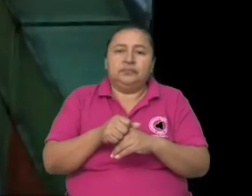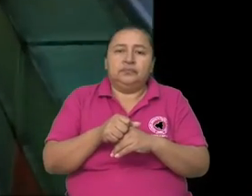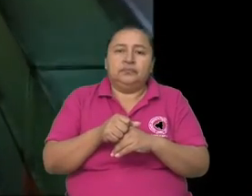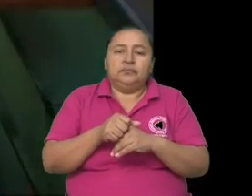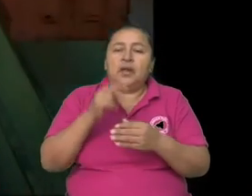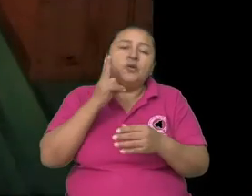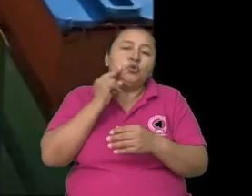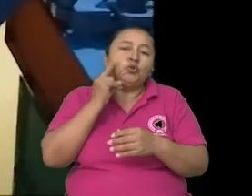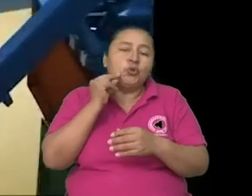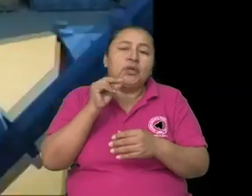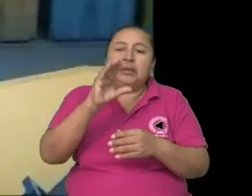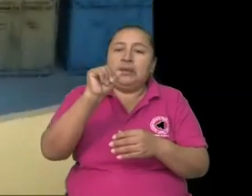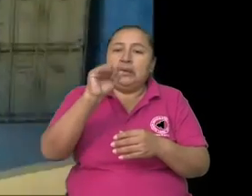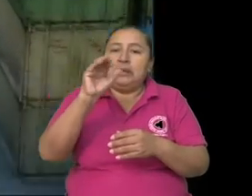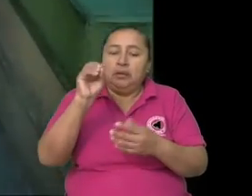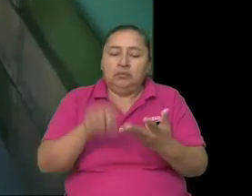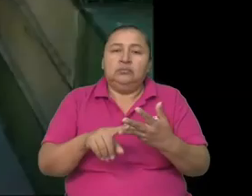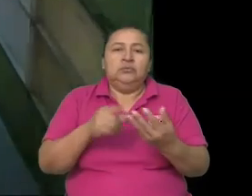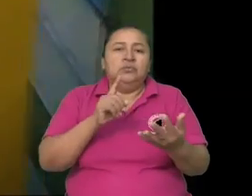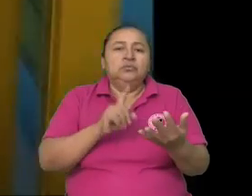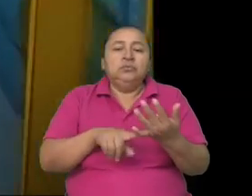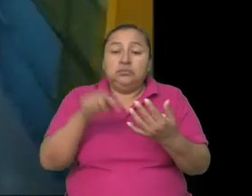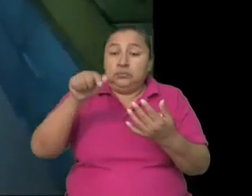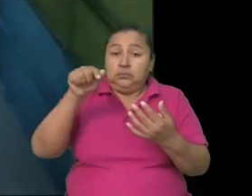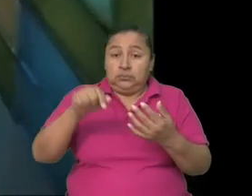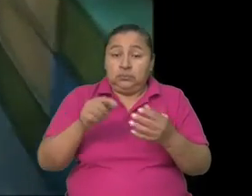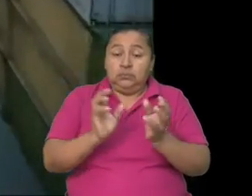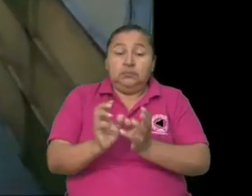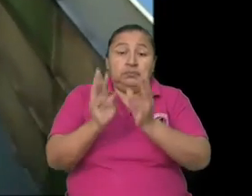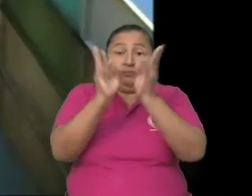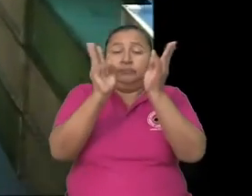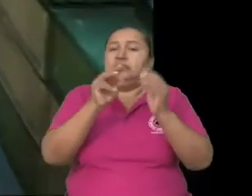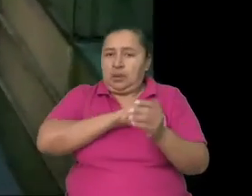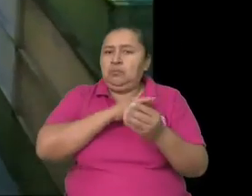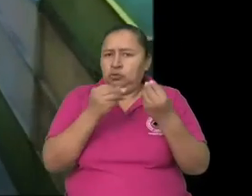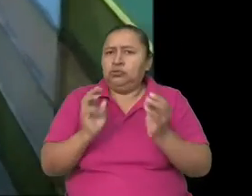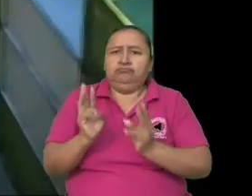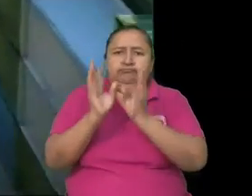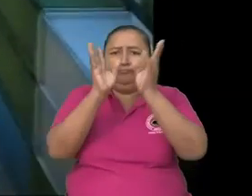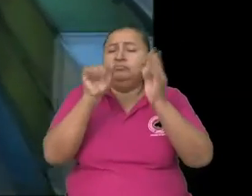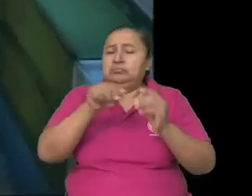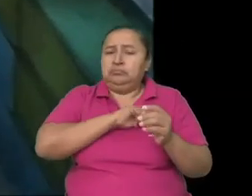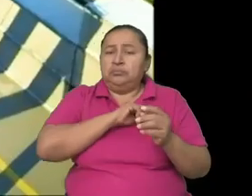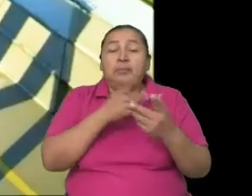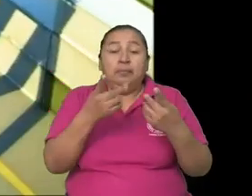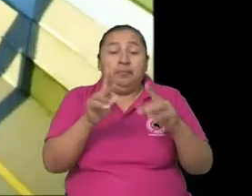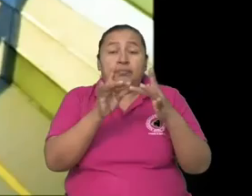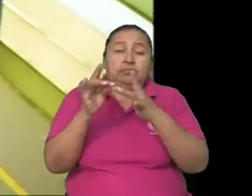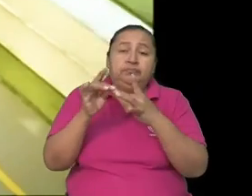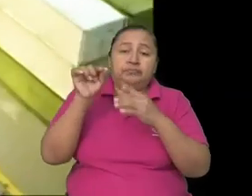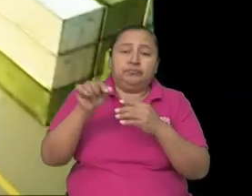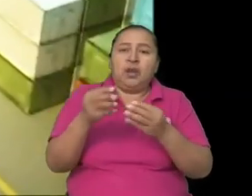el chocolate, el cacao, ahí la piña, se está produciendo mucha piña ahí, y sobre todo lo que es